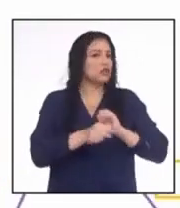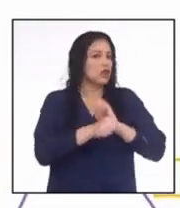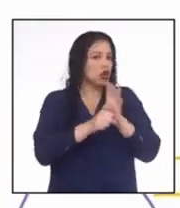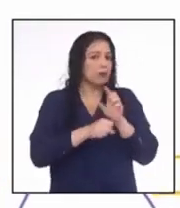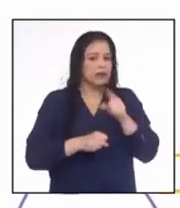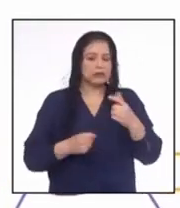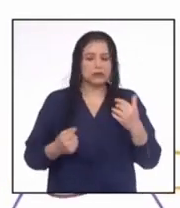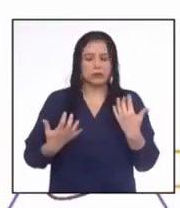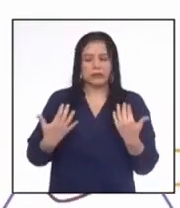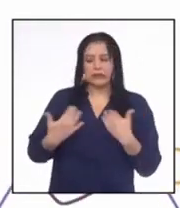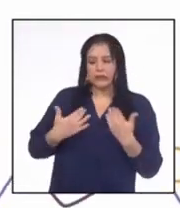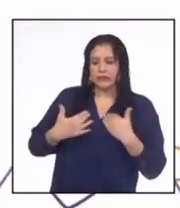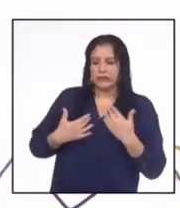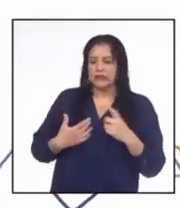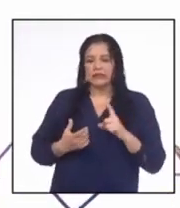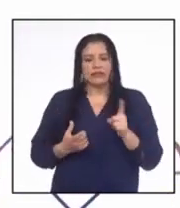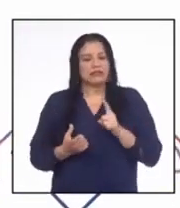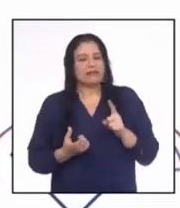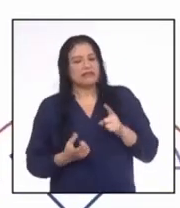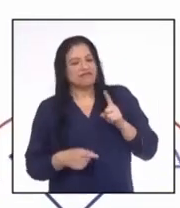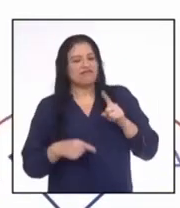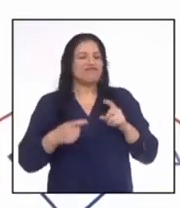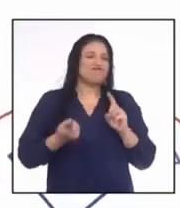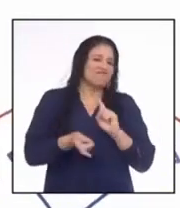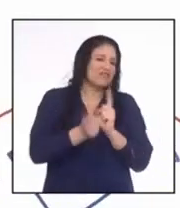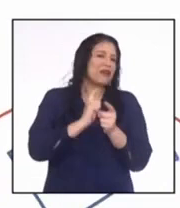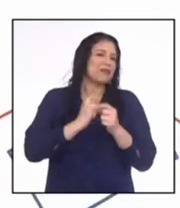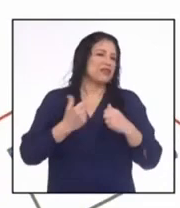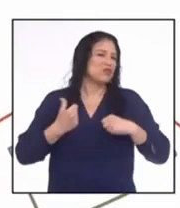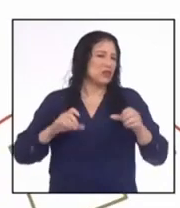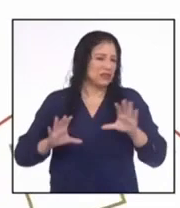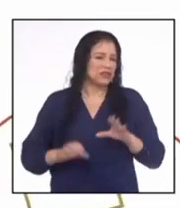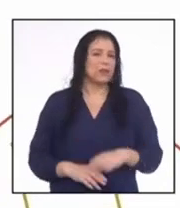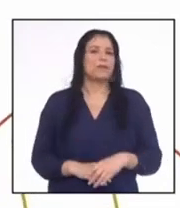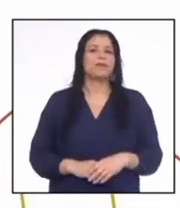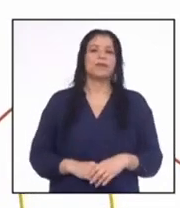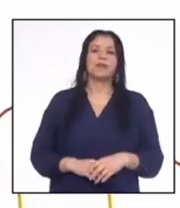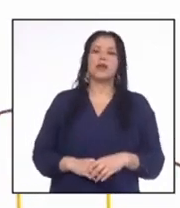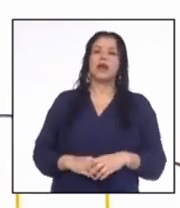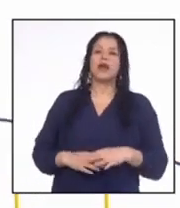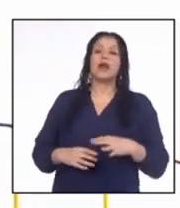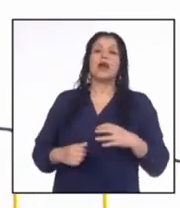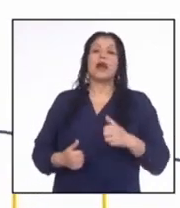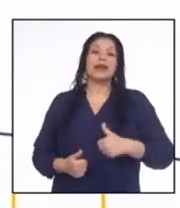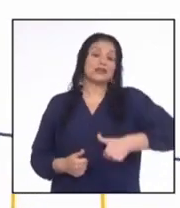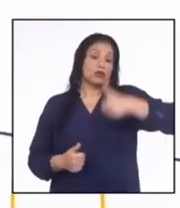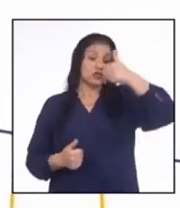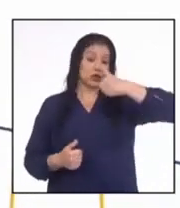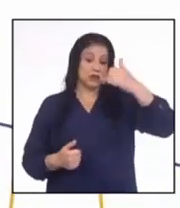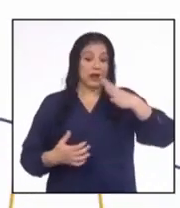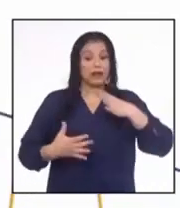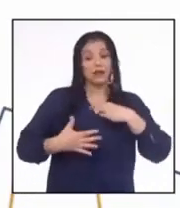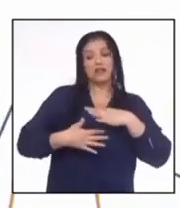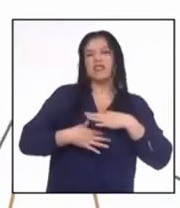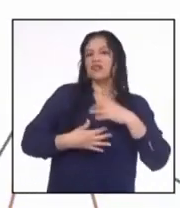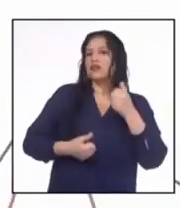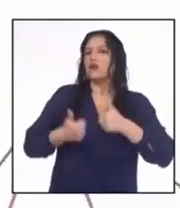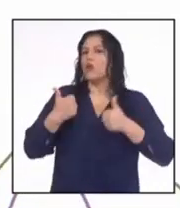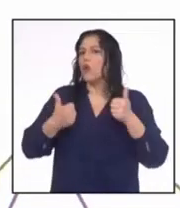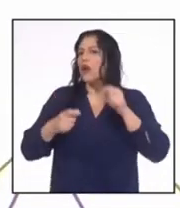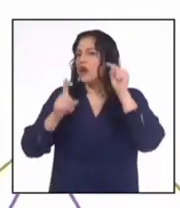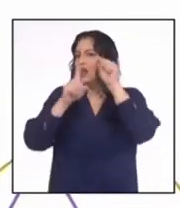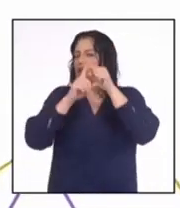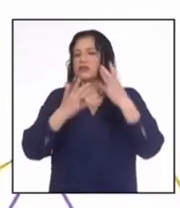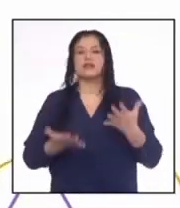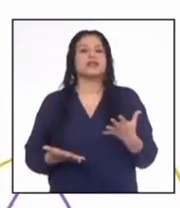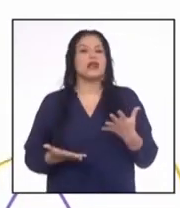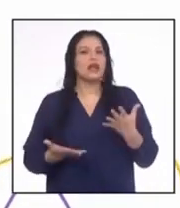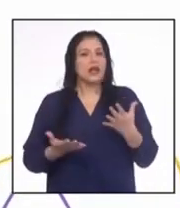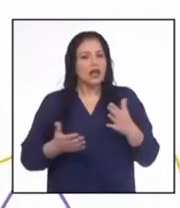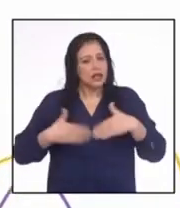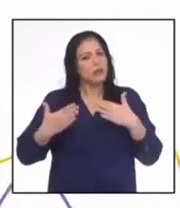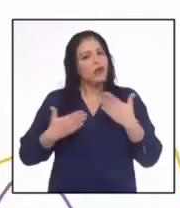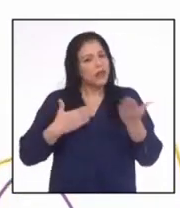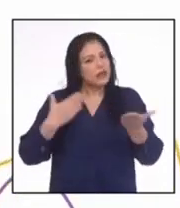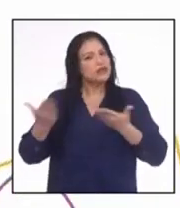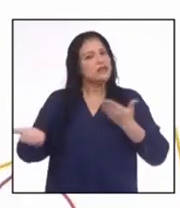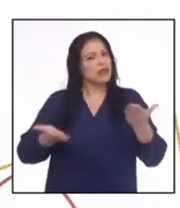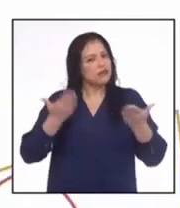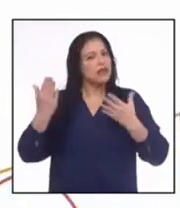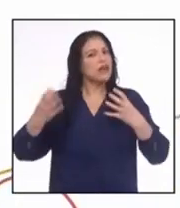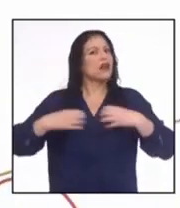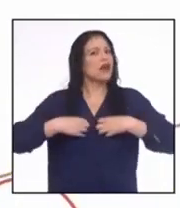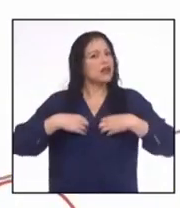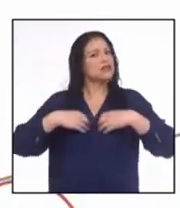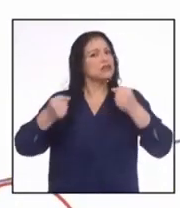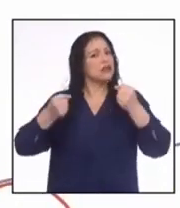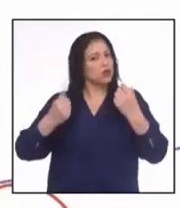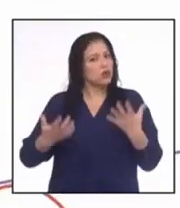hace actuar de diversas formas. Así parece. El interés de las autoridades gubernamentales sería el de atender a la salud